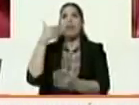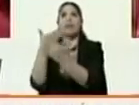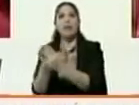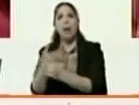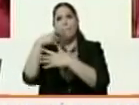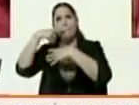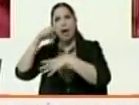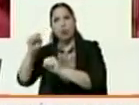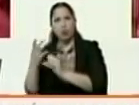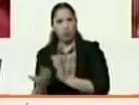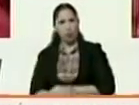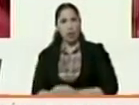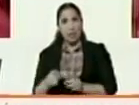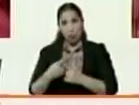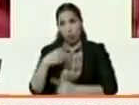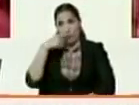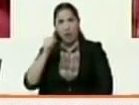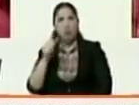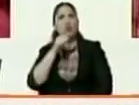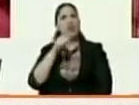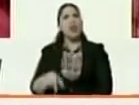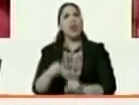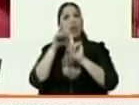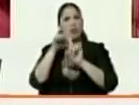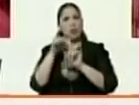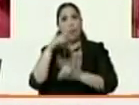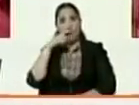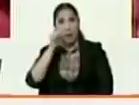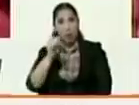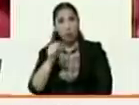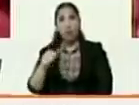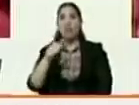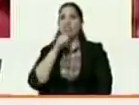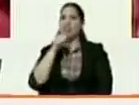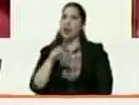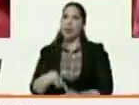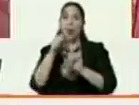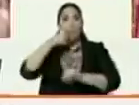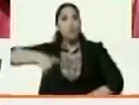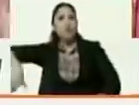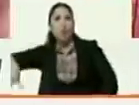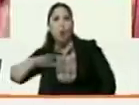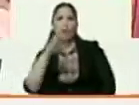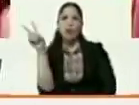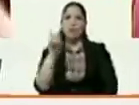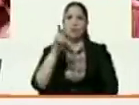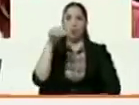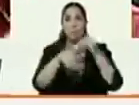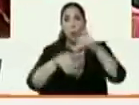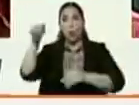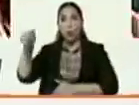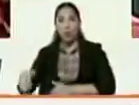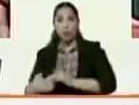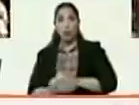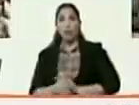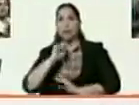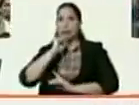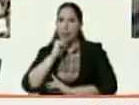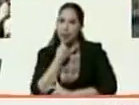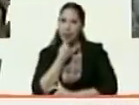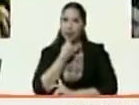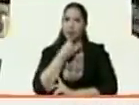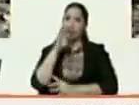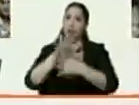Nicolás Maduro. Y a Nicolás Maduro, ¿quién lo eligió? A Nicolás Maduro lo eligió el pueblo de Venezuela en votaciones directas,